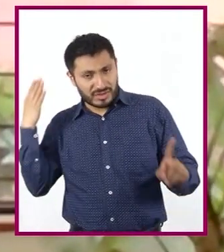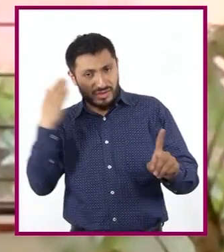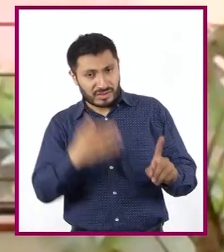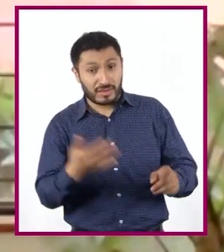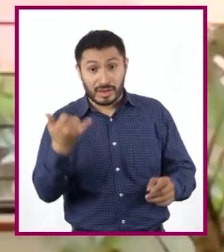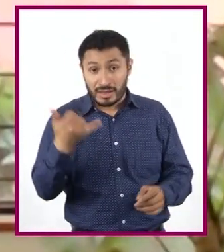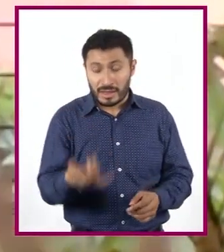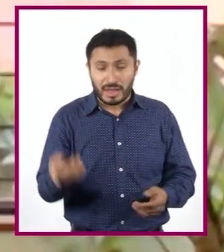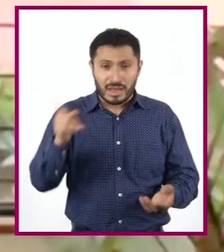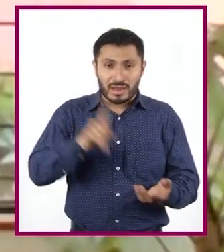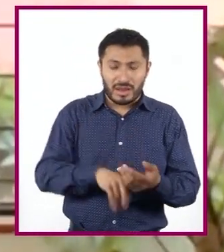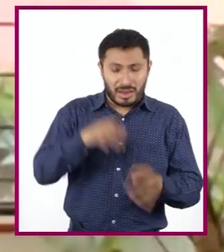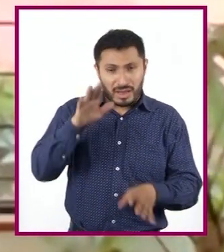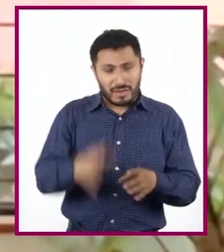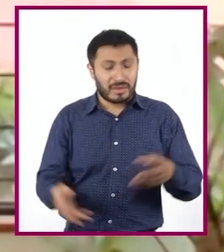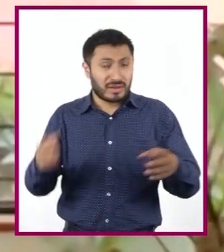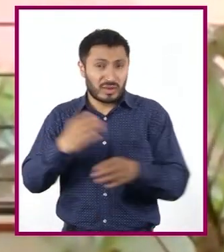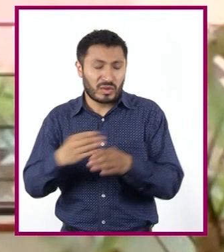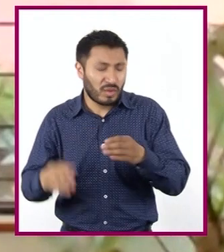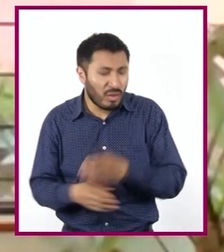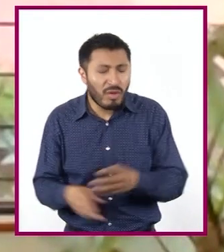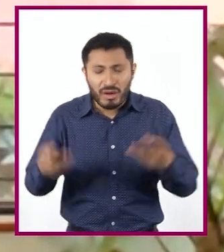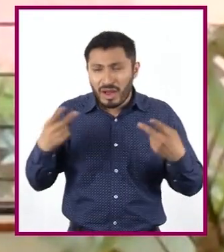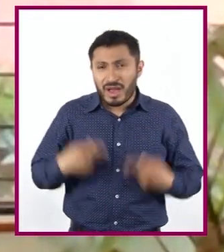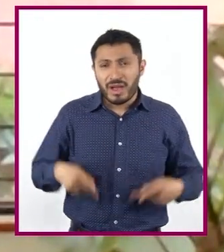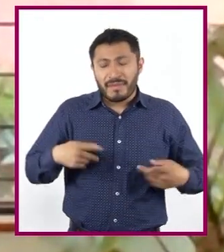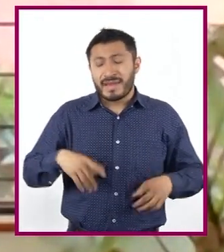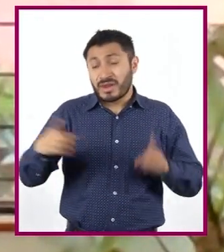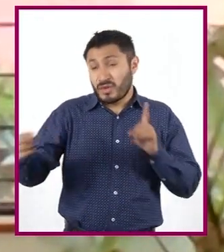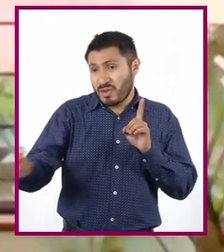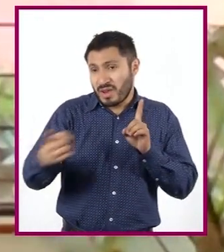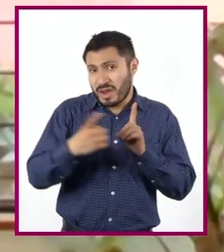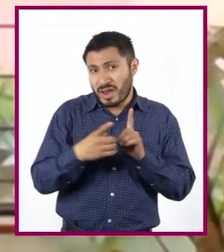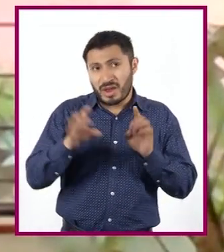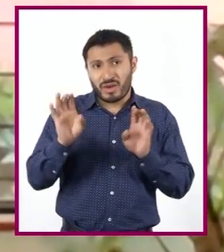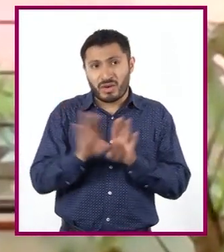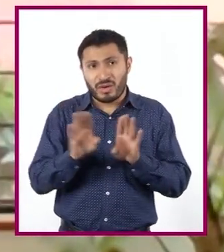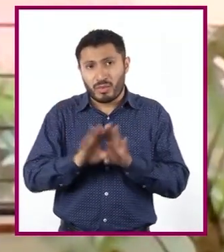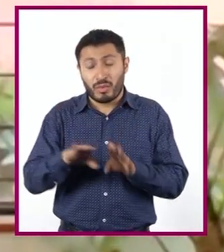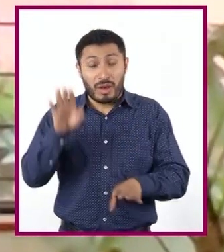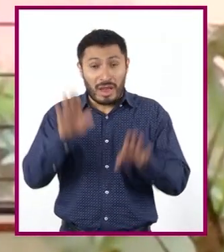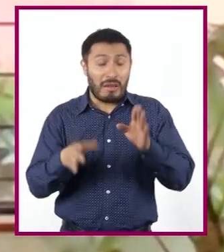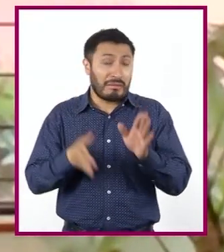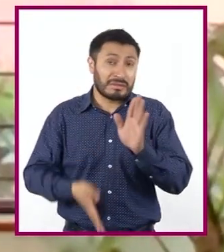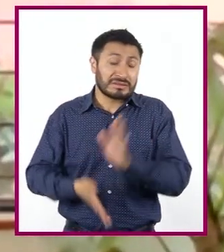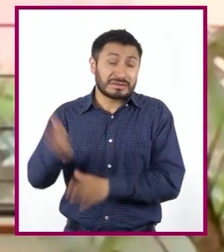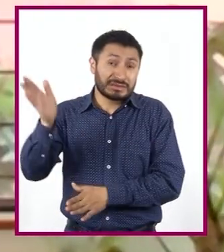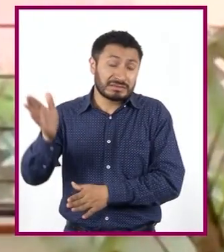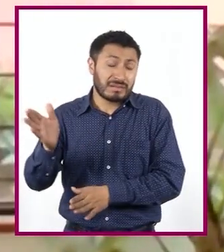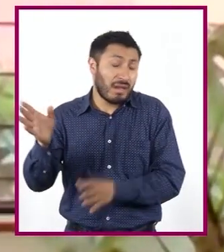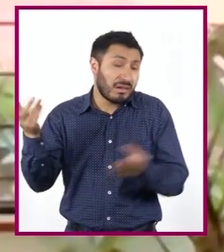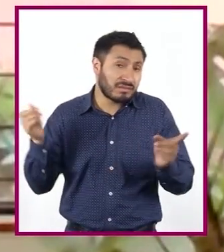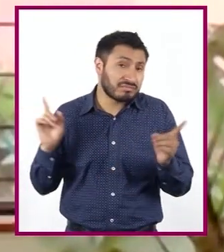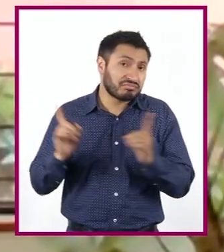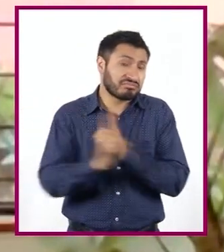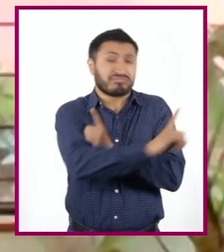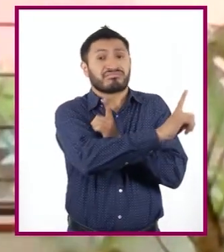finalizar, ¿podrías darle a nuestros jóvenes un consejo para acercarse o motivarse a la lectura? Bueno, de